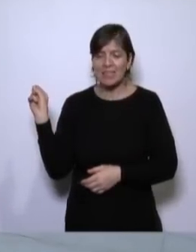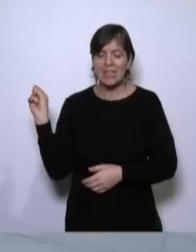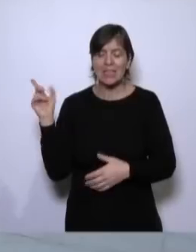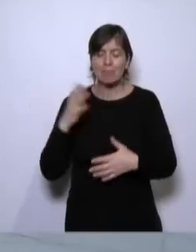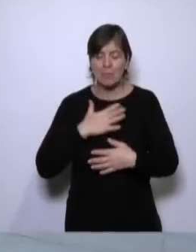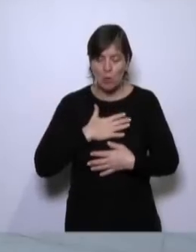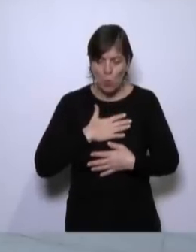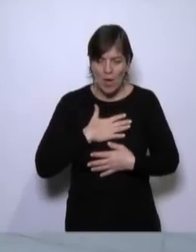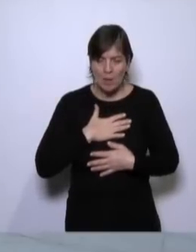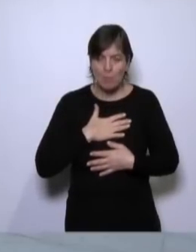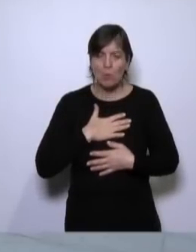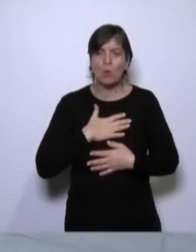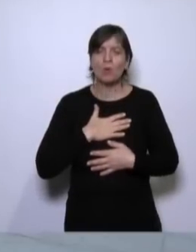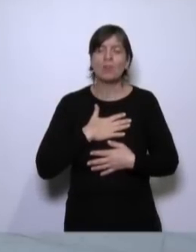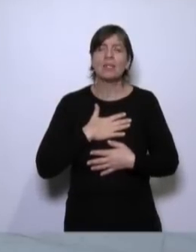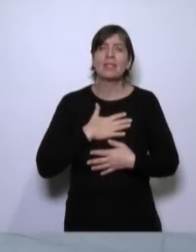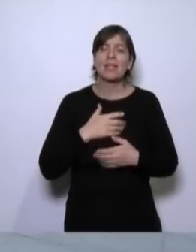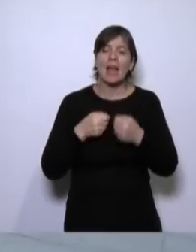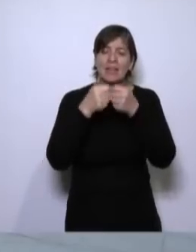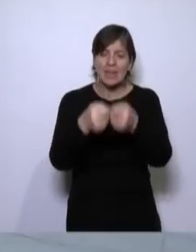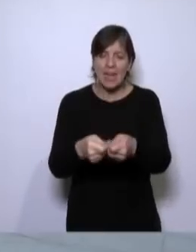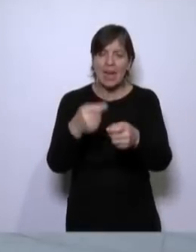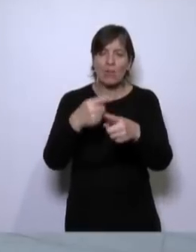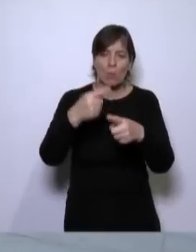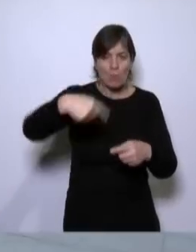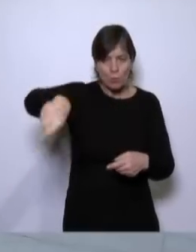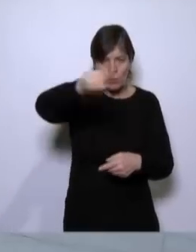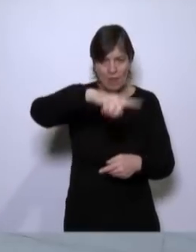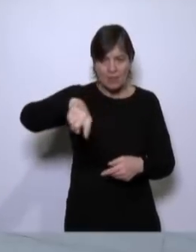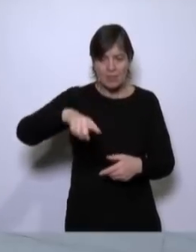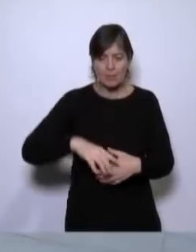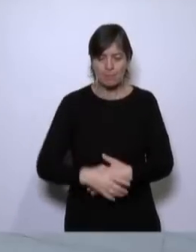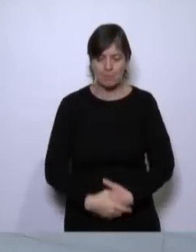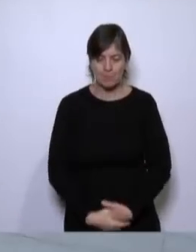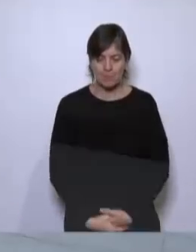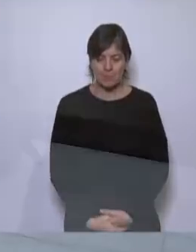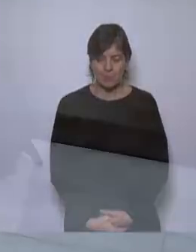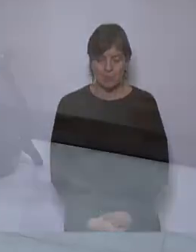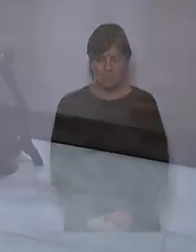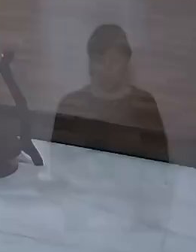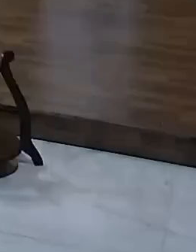porque esto es mi cuerpo que será entregado por ustedes.